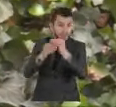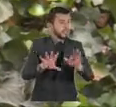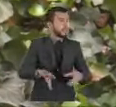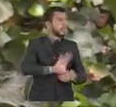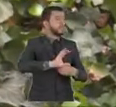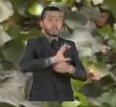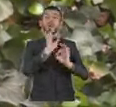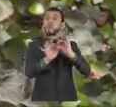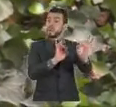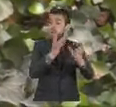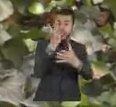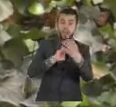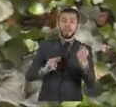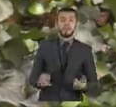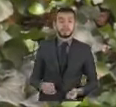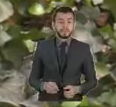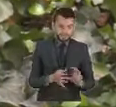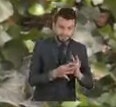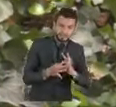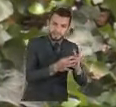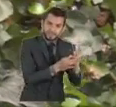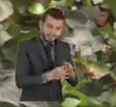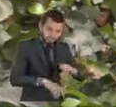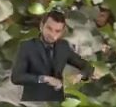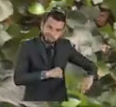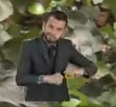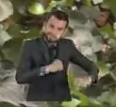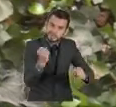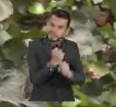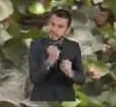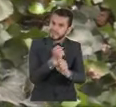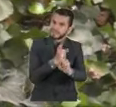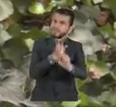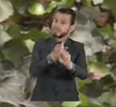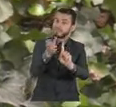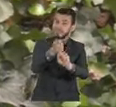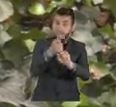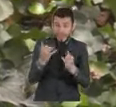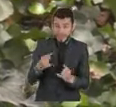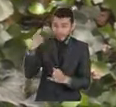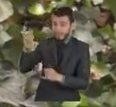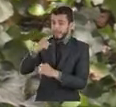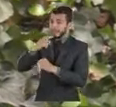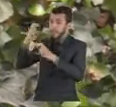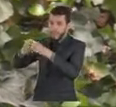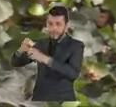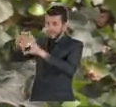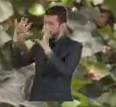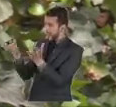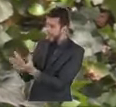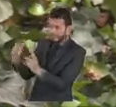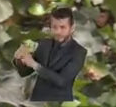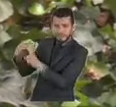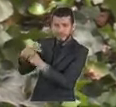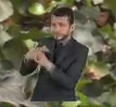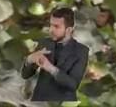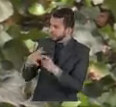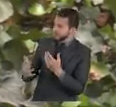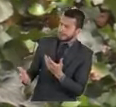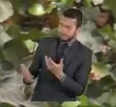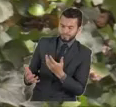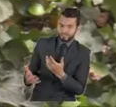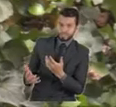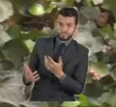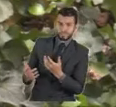y que mediante un modelo de gobernanza colaborativa contribuyan a la superación de la actual crisis y aproveche las oportunidades que se